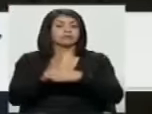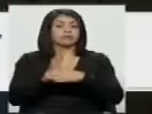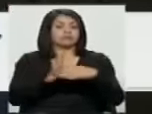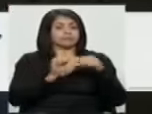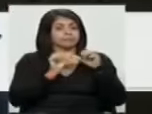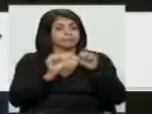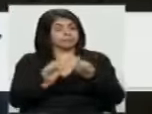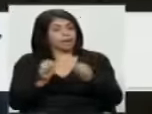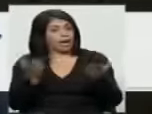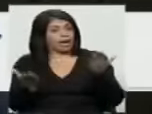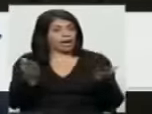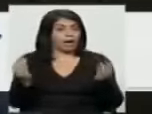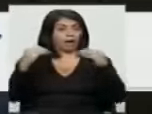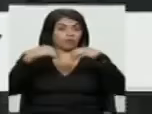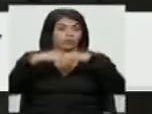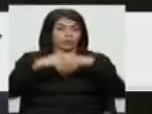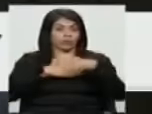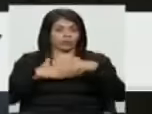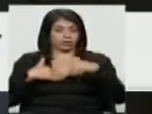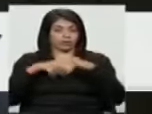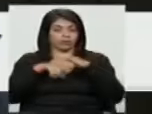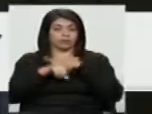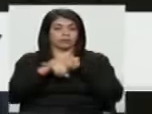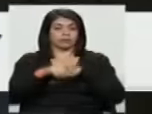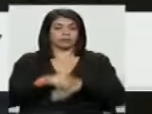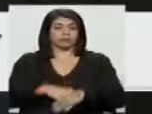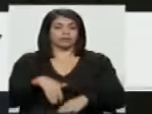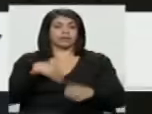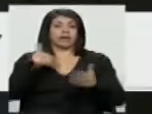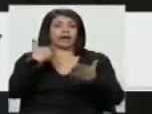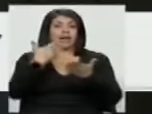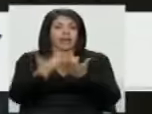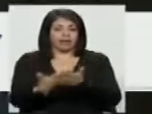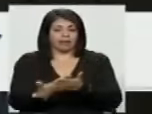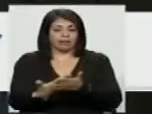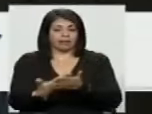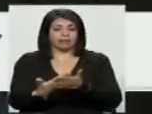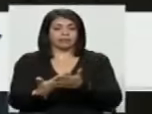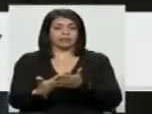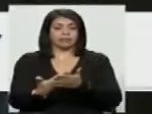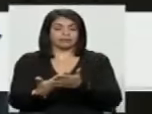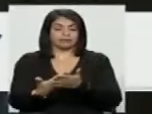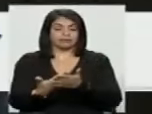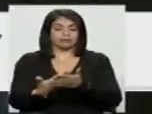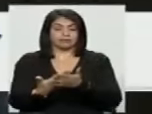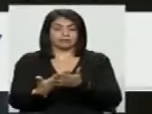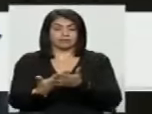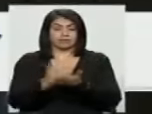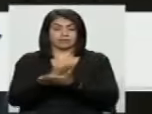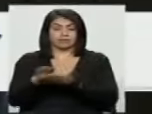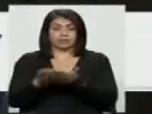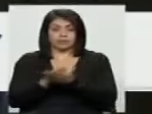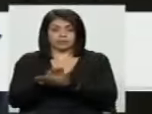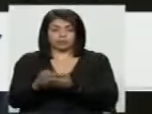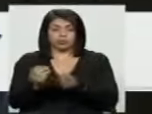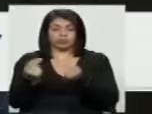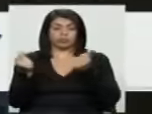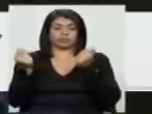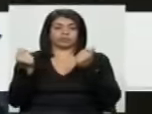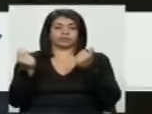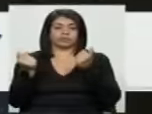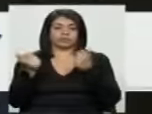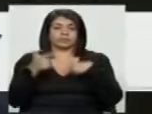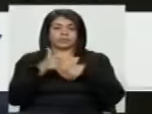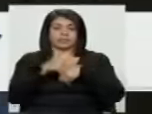hay una condición que es la que se quiere en el fondo, hasta tanto se se resuelva es